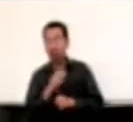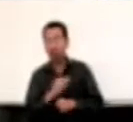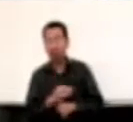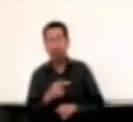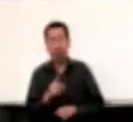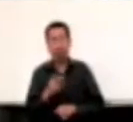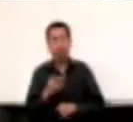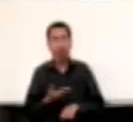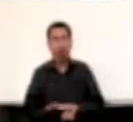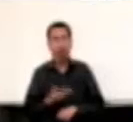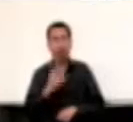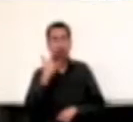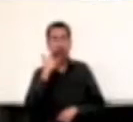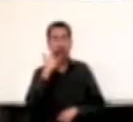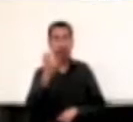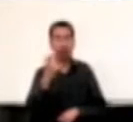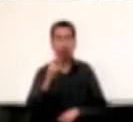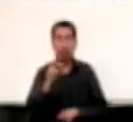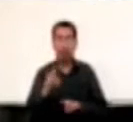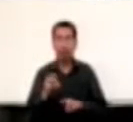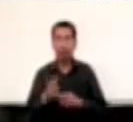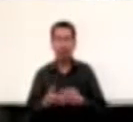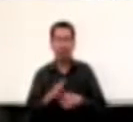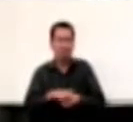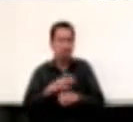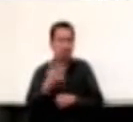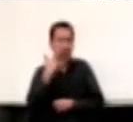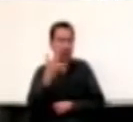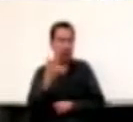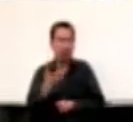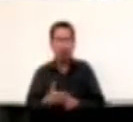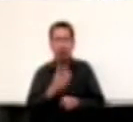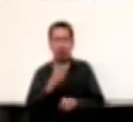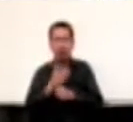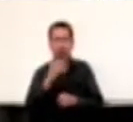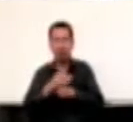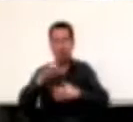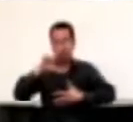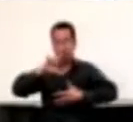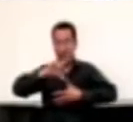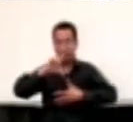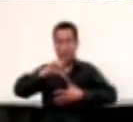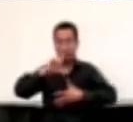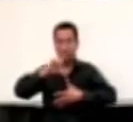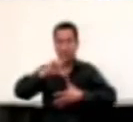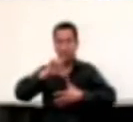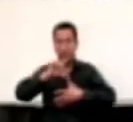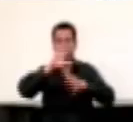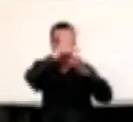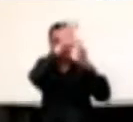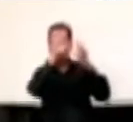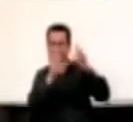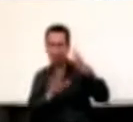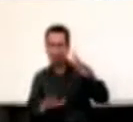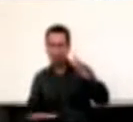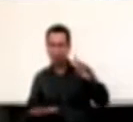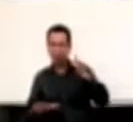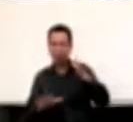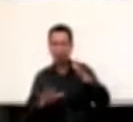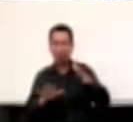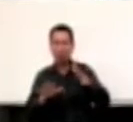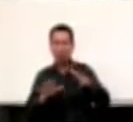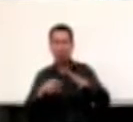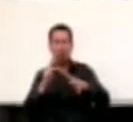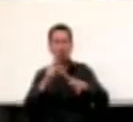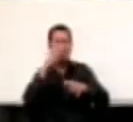que interesaban a los electores. Es curioso, mientras que la discusión en América Latina iba por ahí, nuestra discusión era más bien como